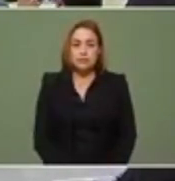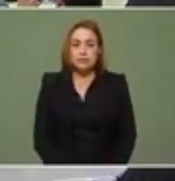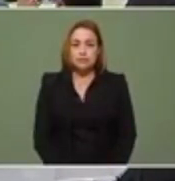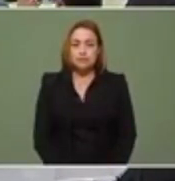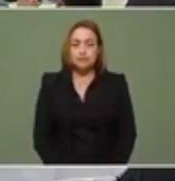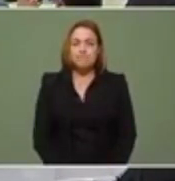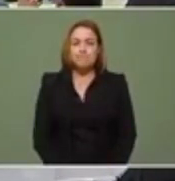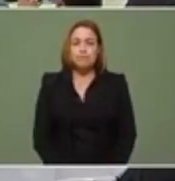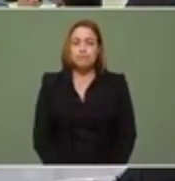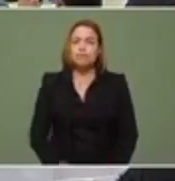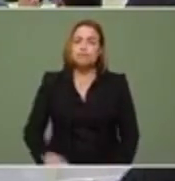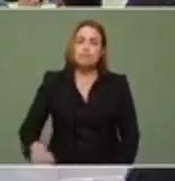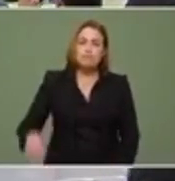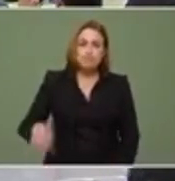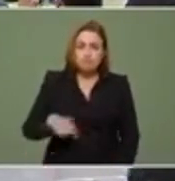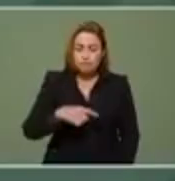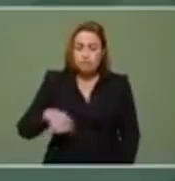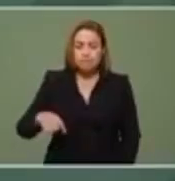buscando